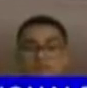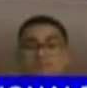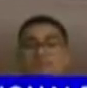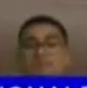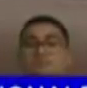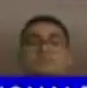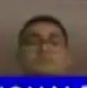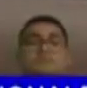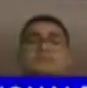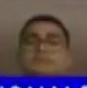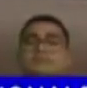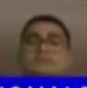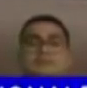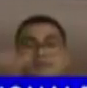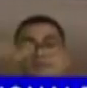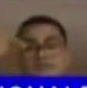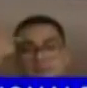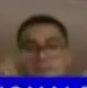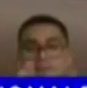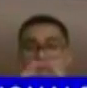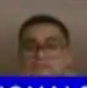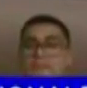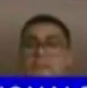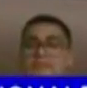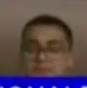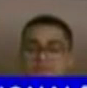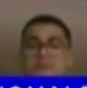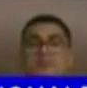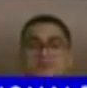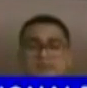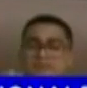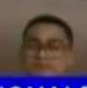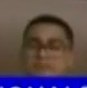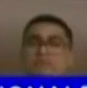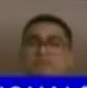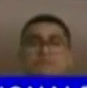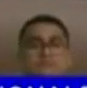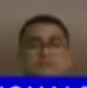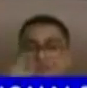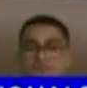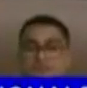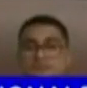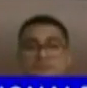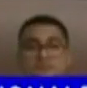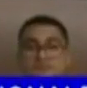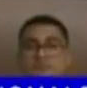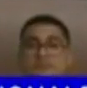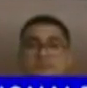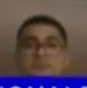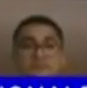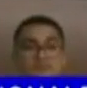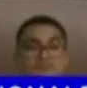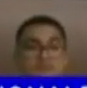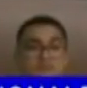dar continuidad al proceso de modernización y ordenamiento de las instituciones del sector